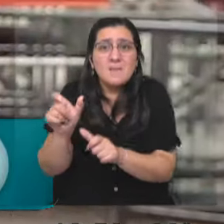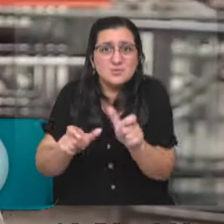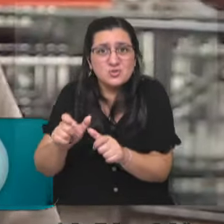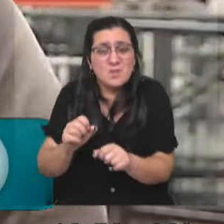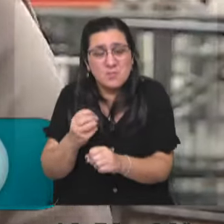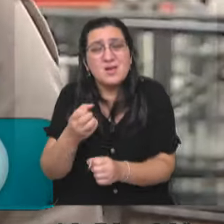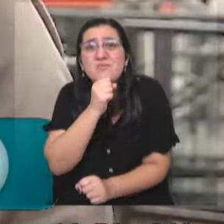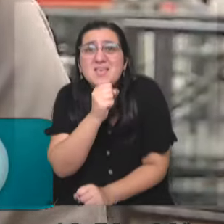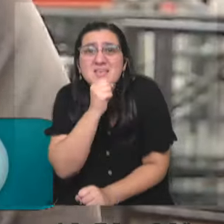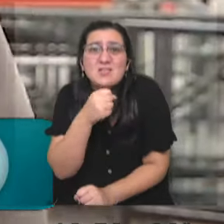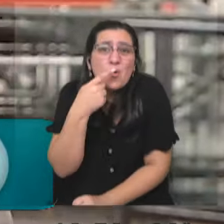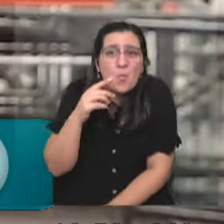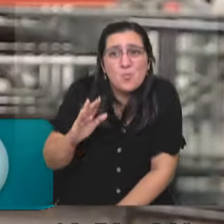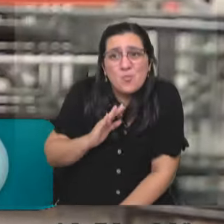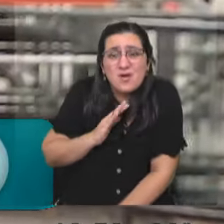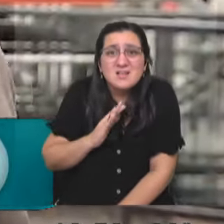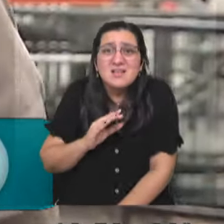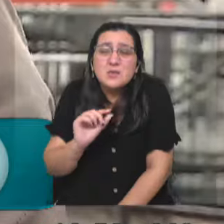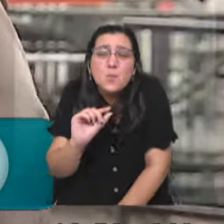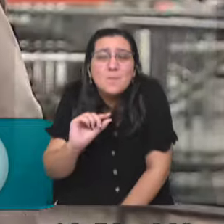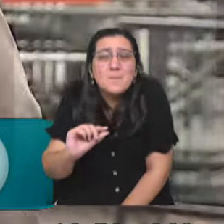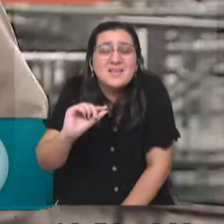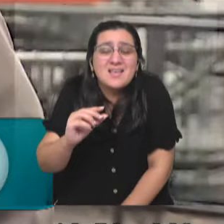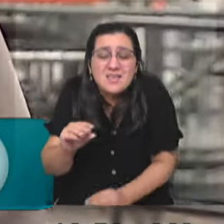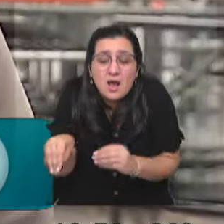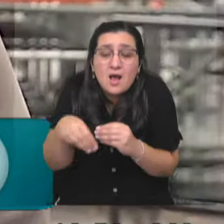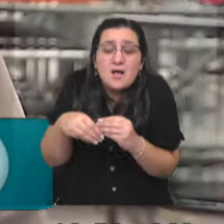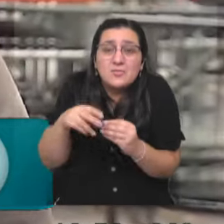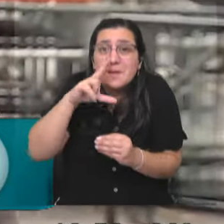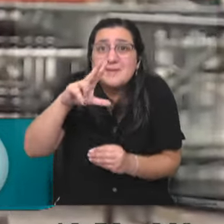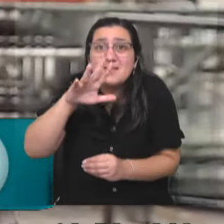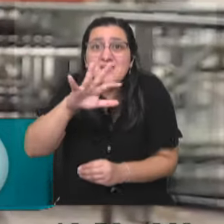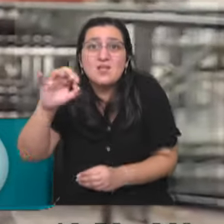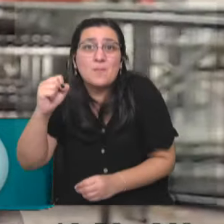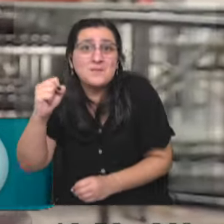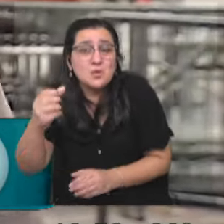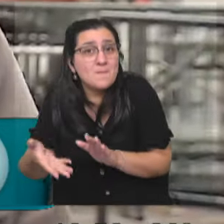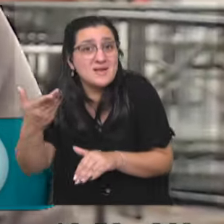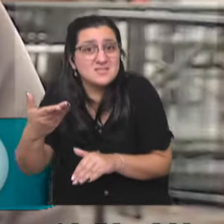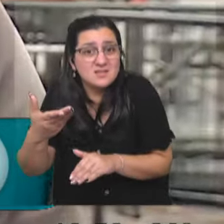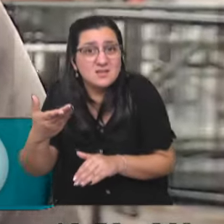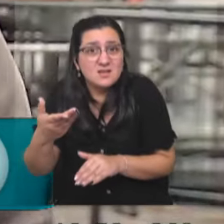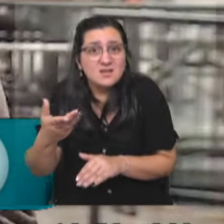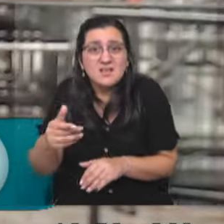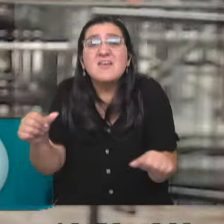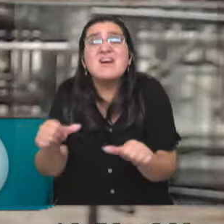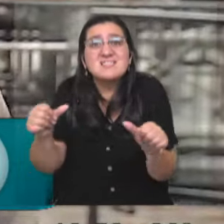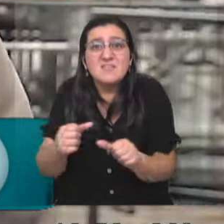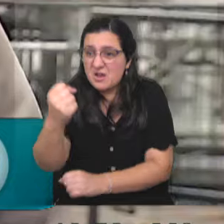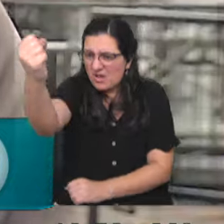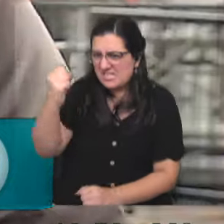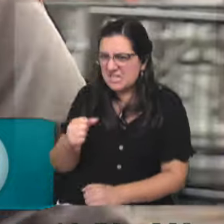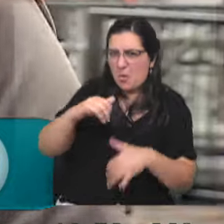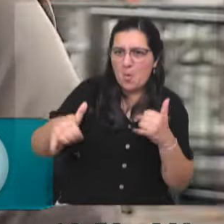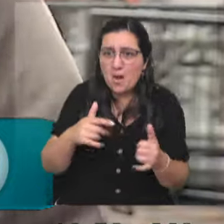esos veteranos y esas veteranas que tengan ese pequeño mejora en el ingreso, ¿a dónde va a ir? ¿A un paraíso fiscal? ¿Va a ir a un casino? ¿Va a